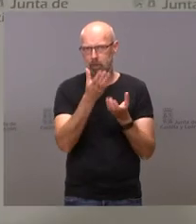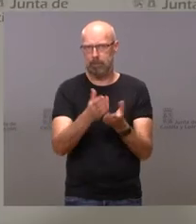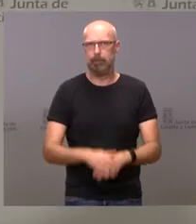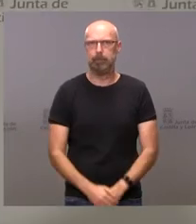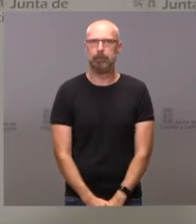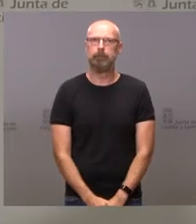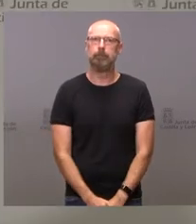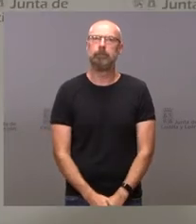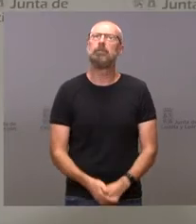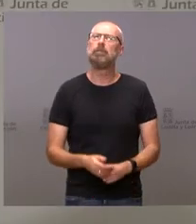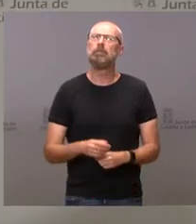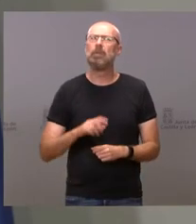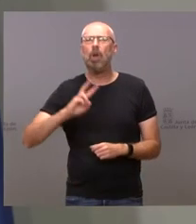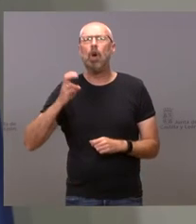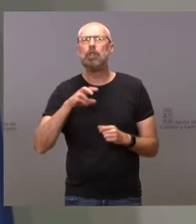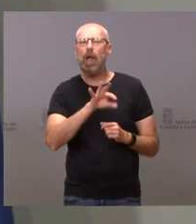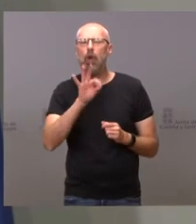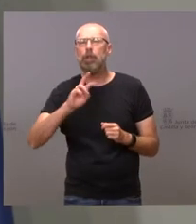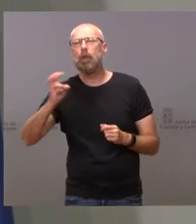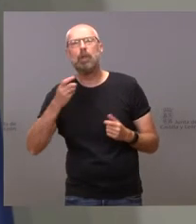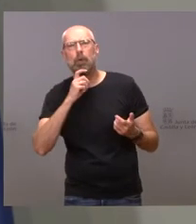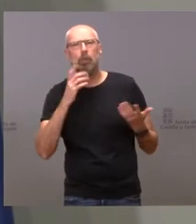¿Y cuáles son? Existe el transporte